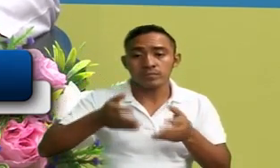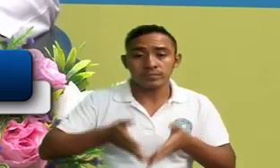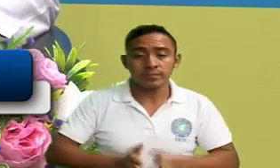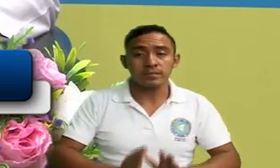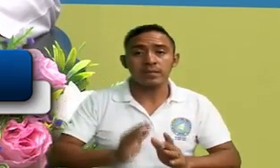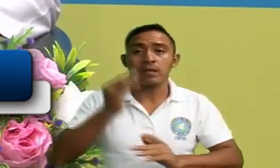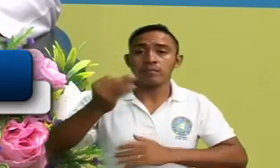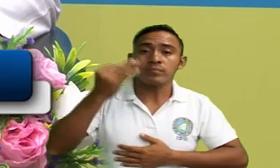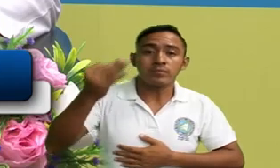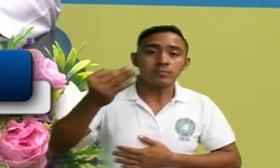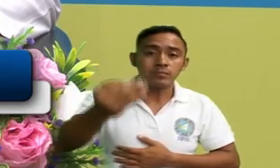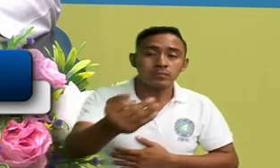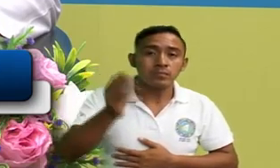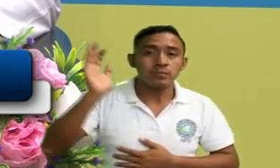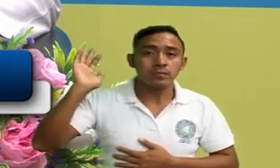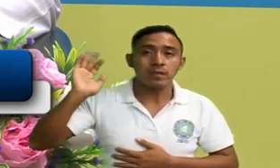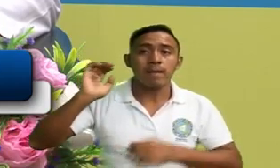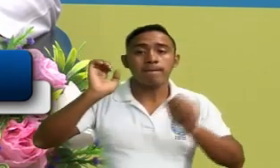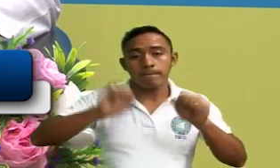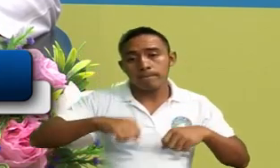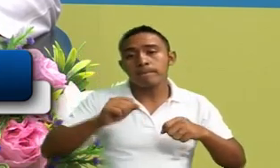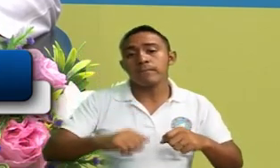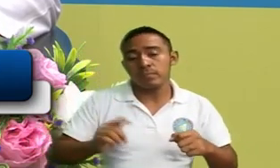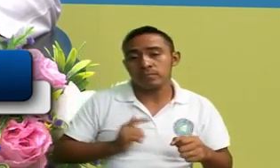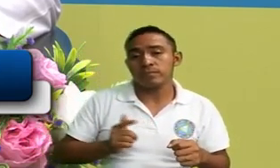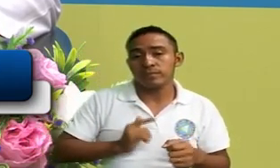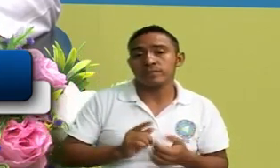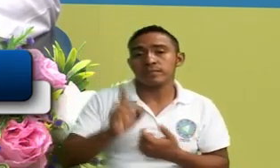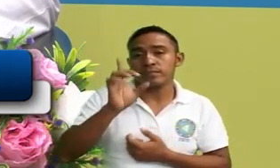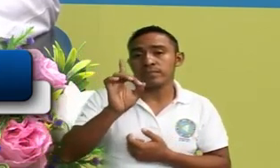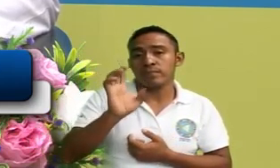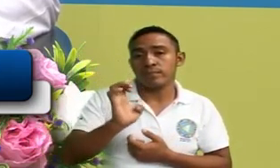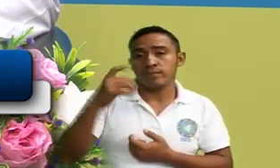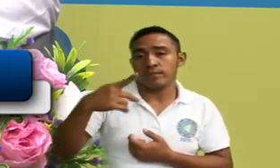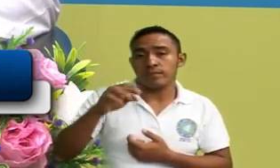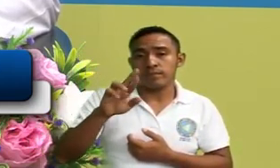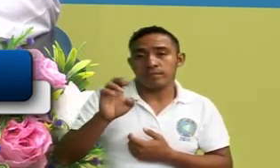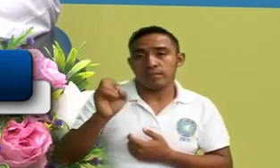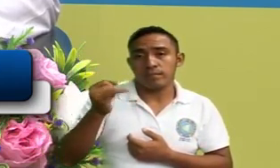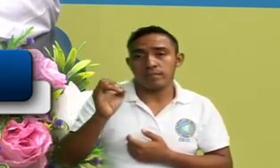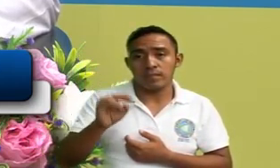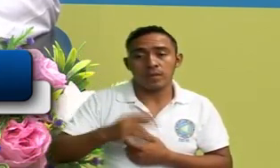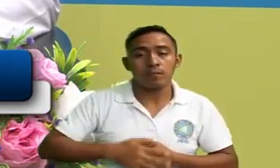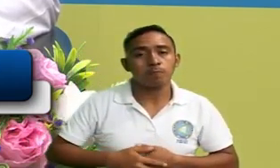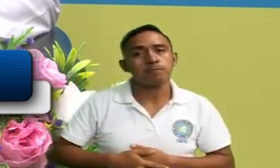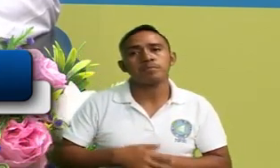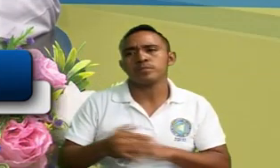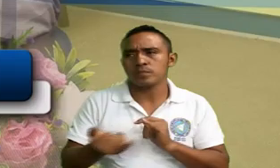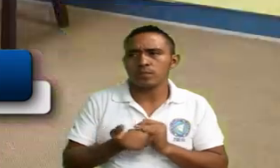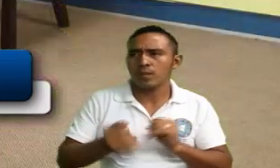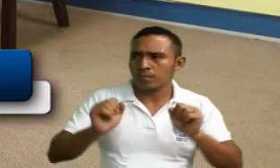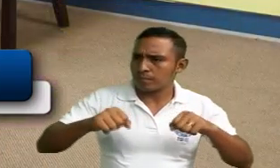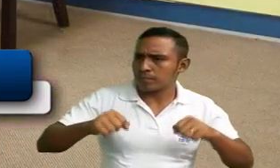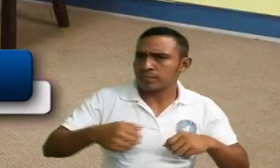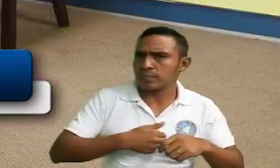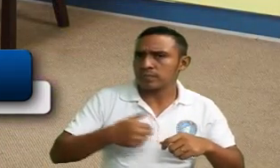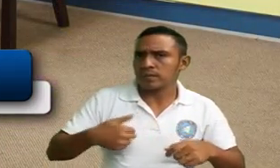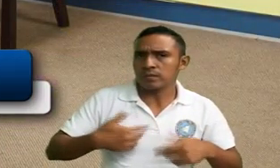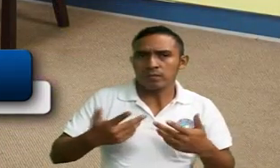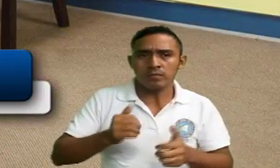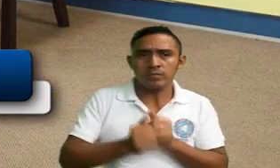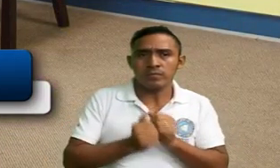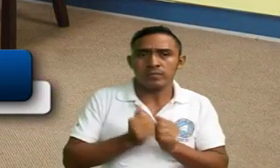a futuro pueden tener depresión posparto. De hecho, también se relaciona con el trastorno